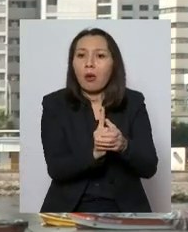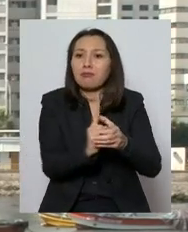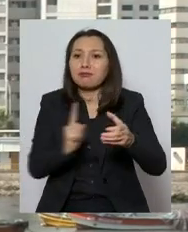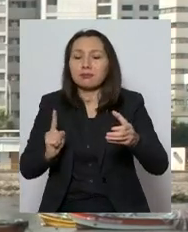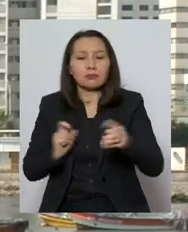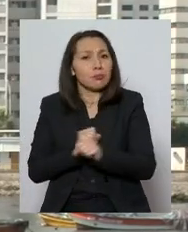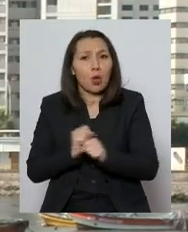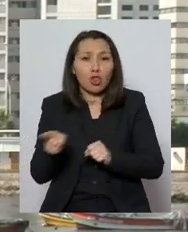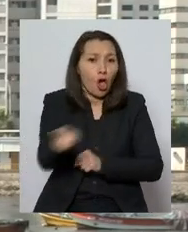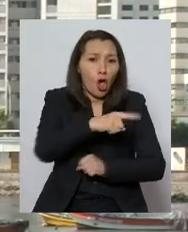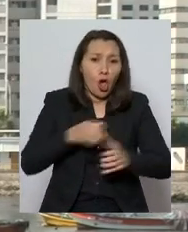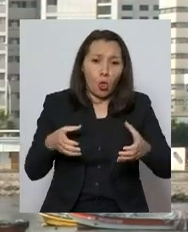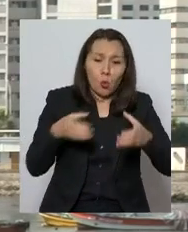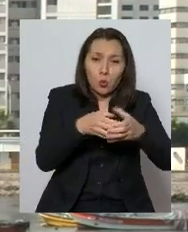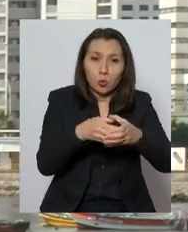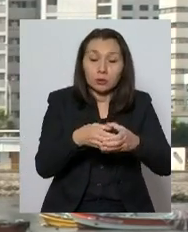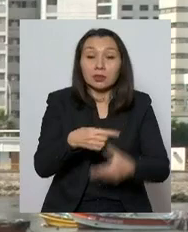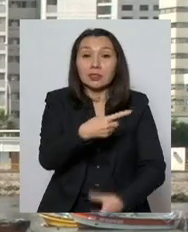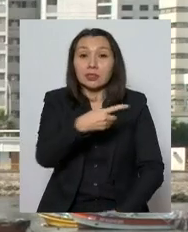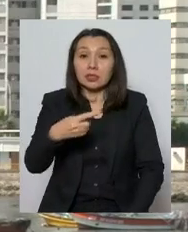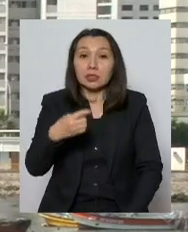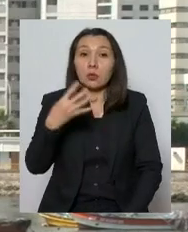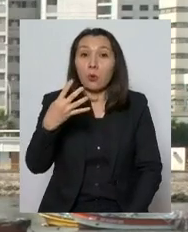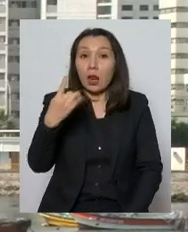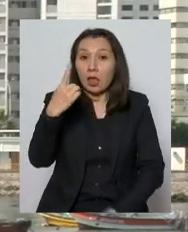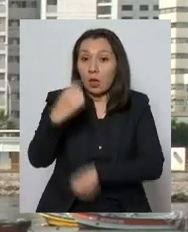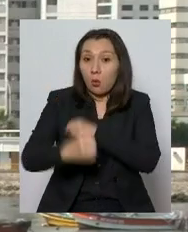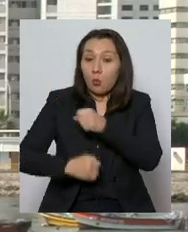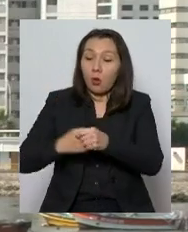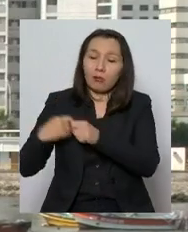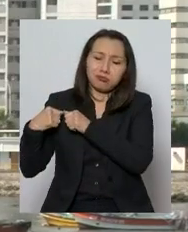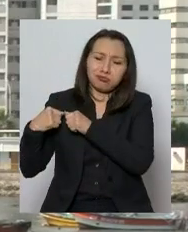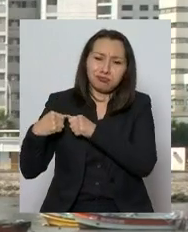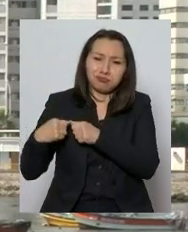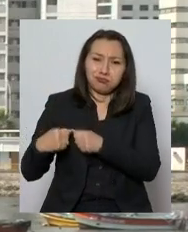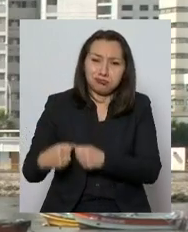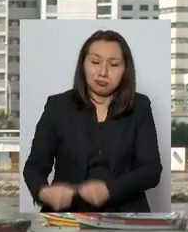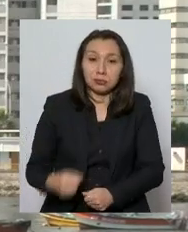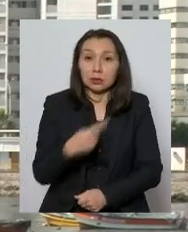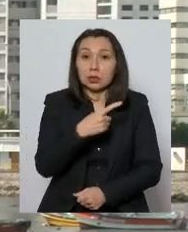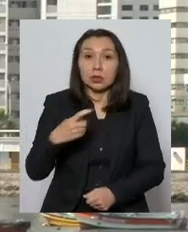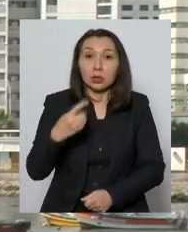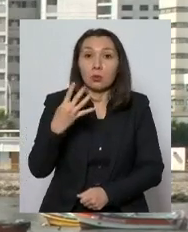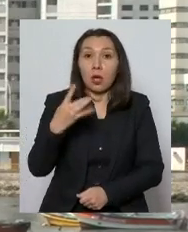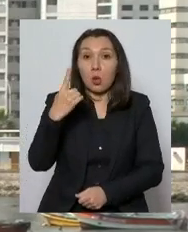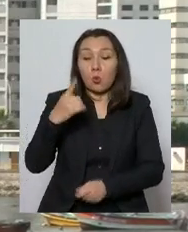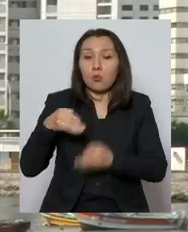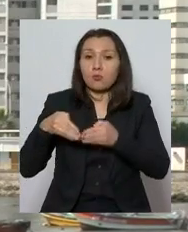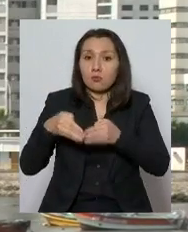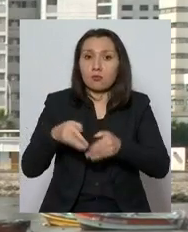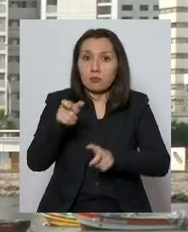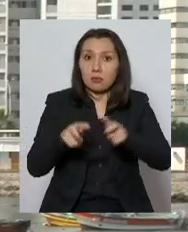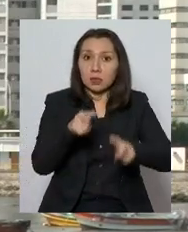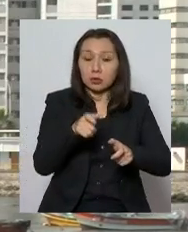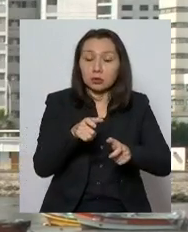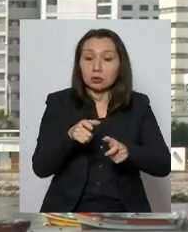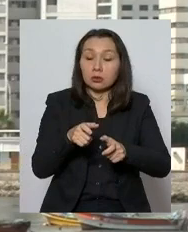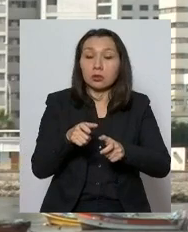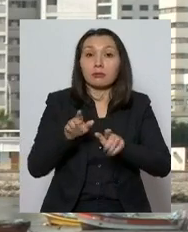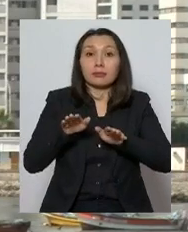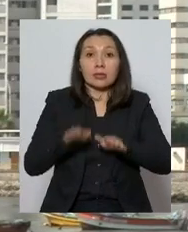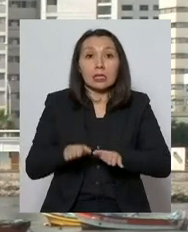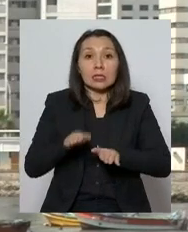restarse. Son 141 años, 141 marineros que nos dejan aquí en